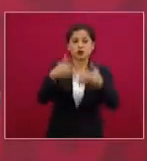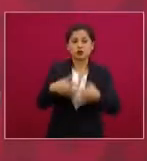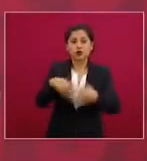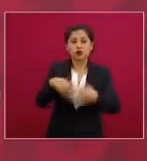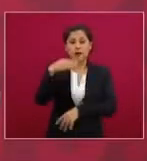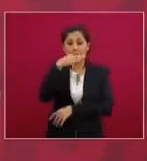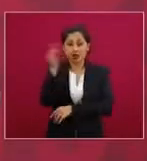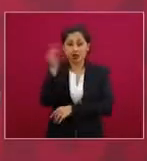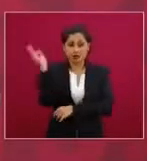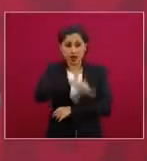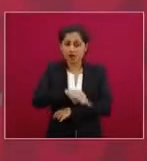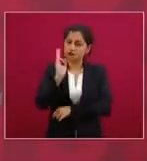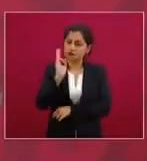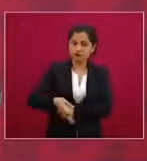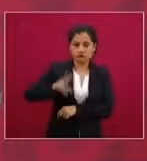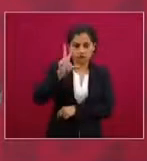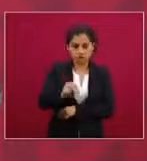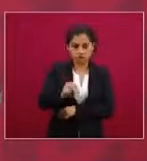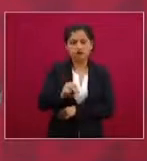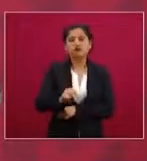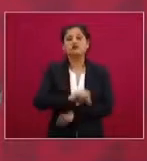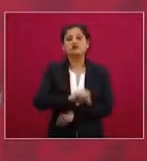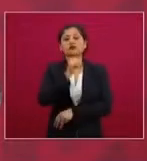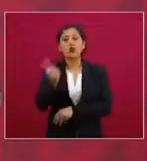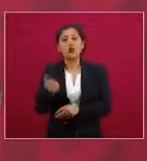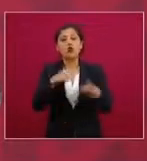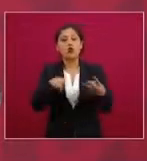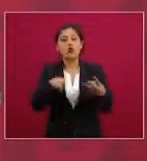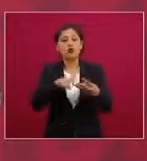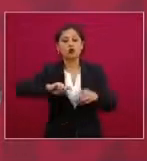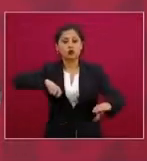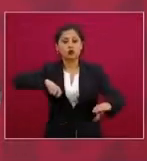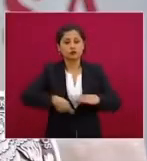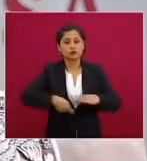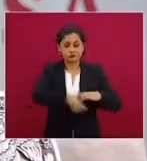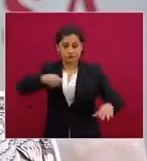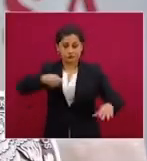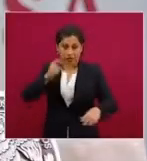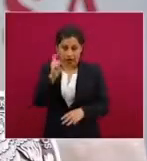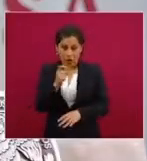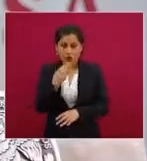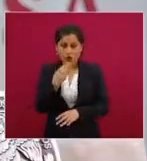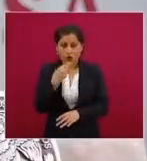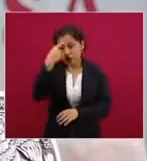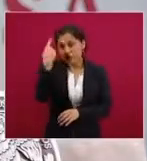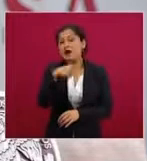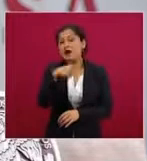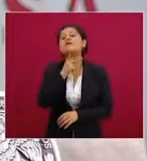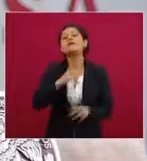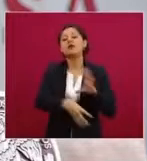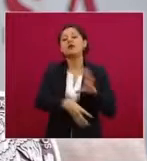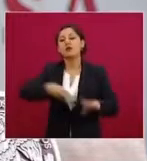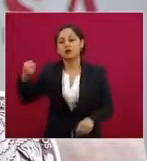el que no se utilice la práctica del fracking para la explotación del petróleo,